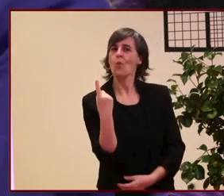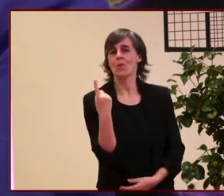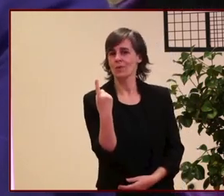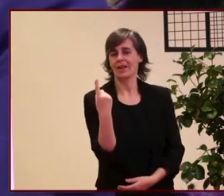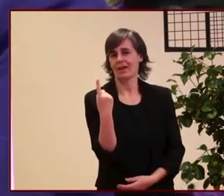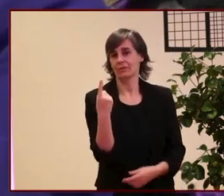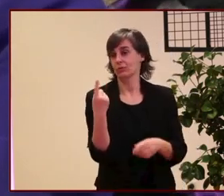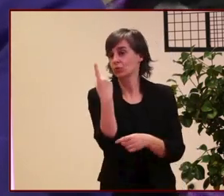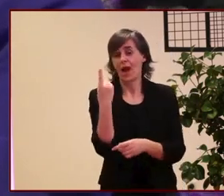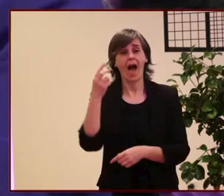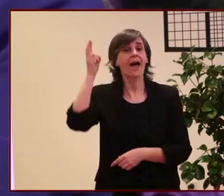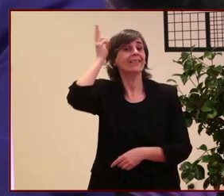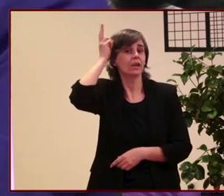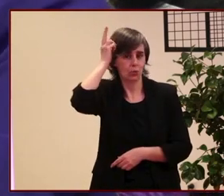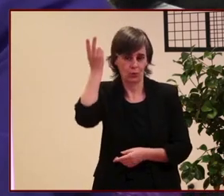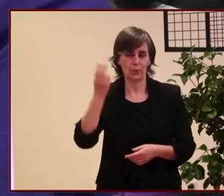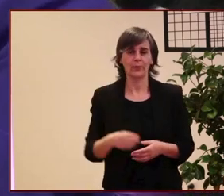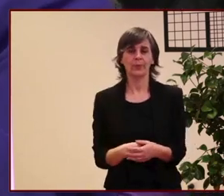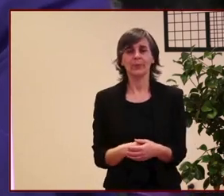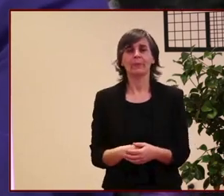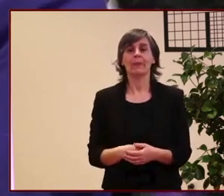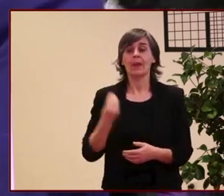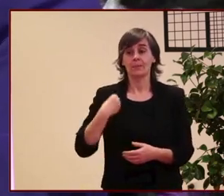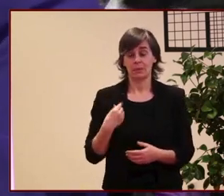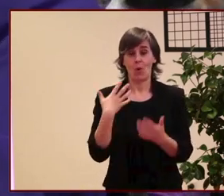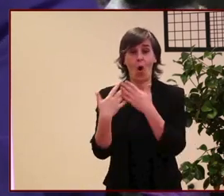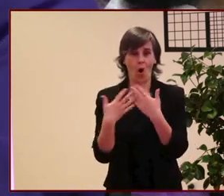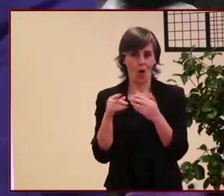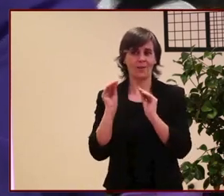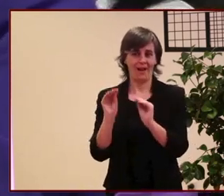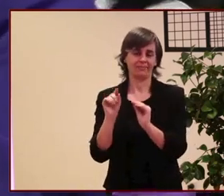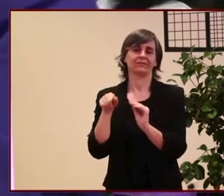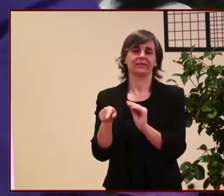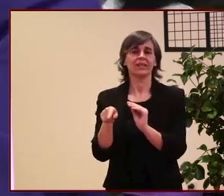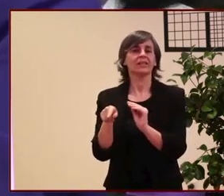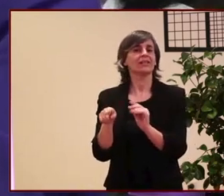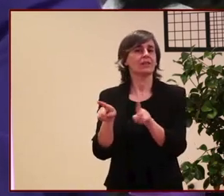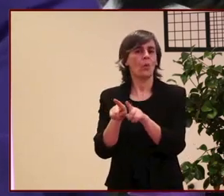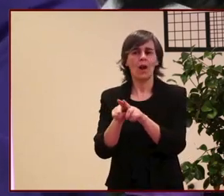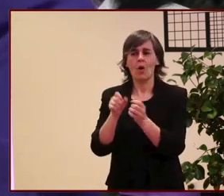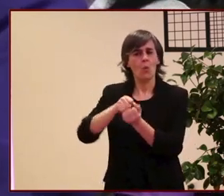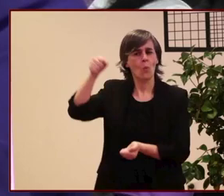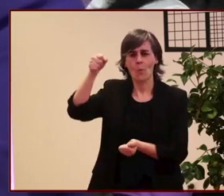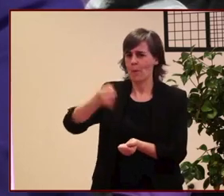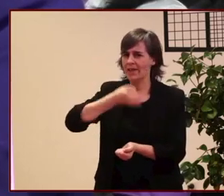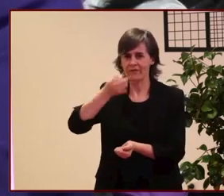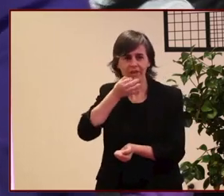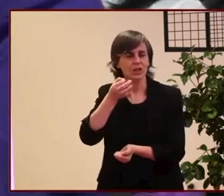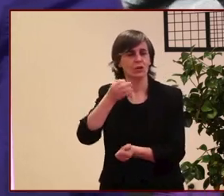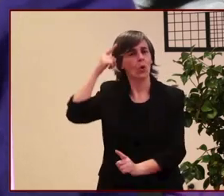tribu digamos esta obra es un manifiesto en sí mismo y una defensa de nuestra diversidad